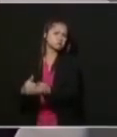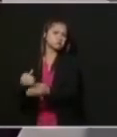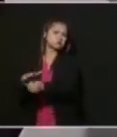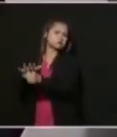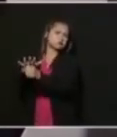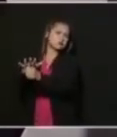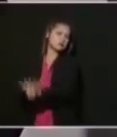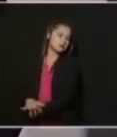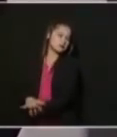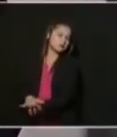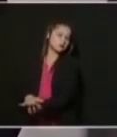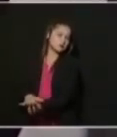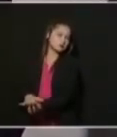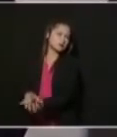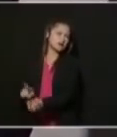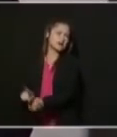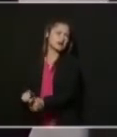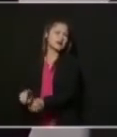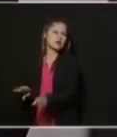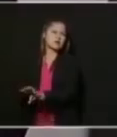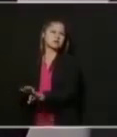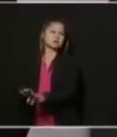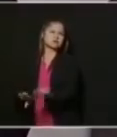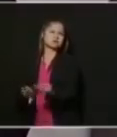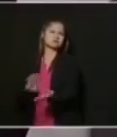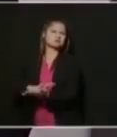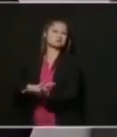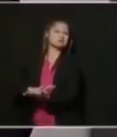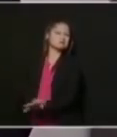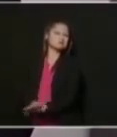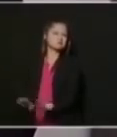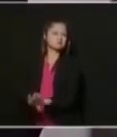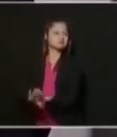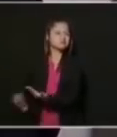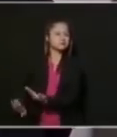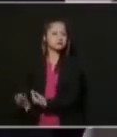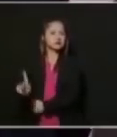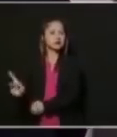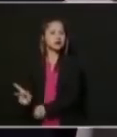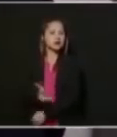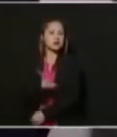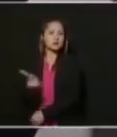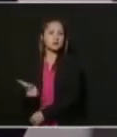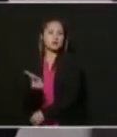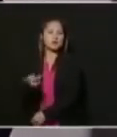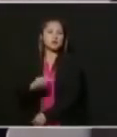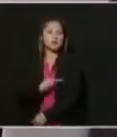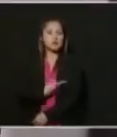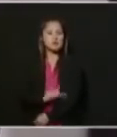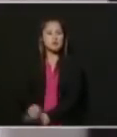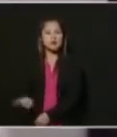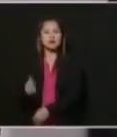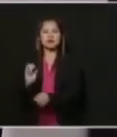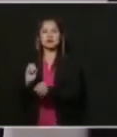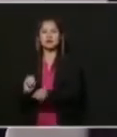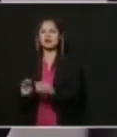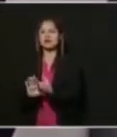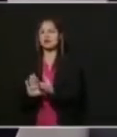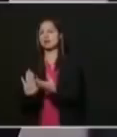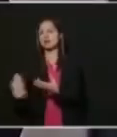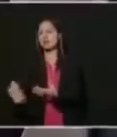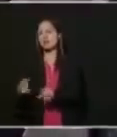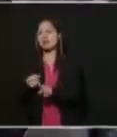opresión y el racismo, con la pobreza y la marginación a